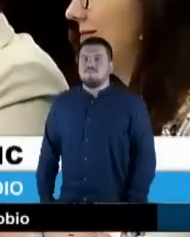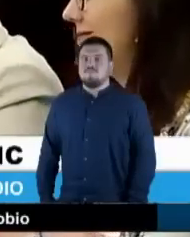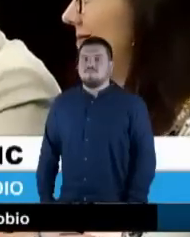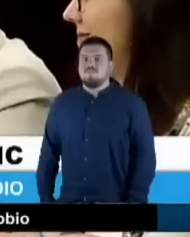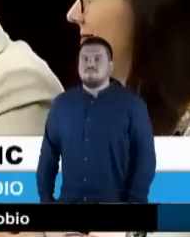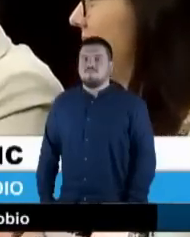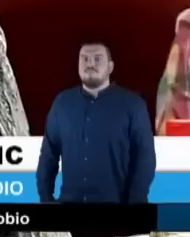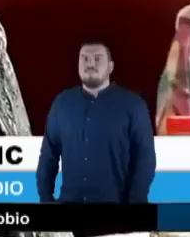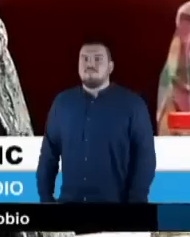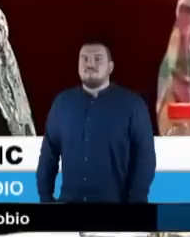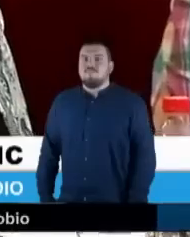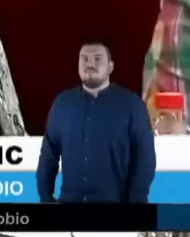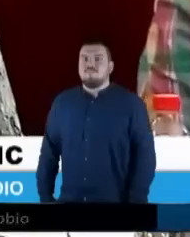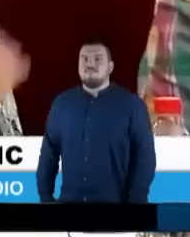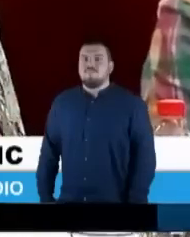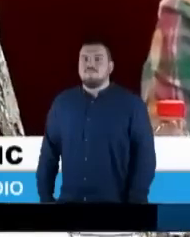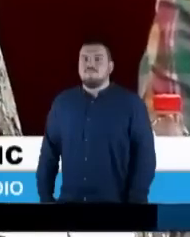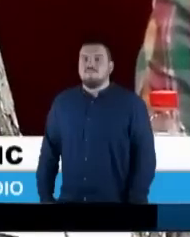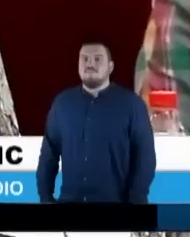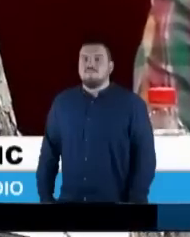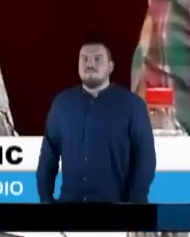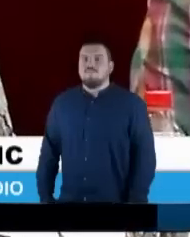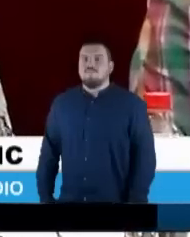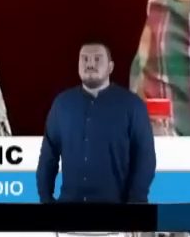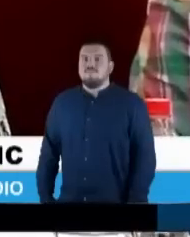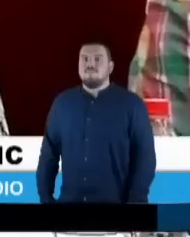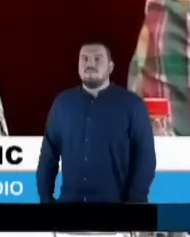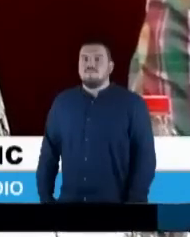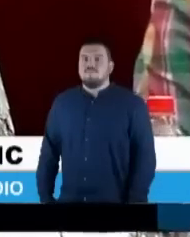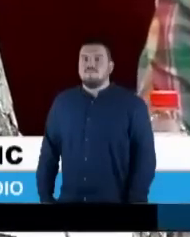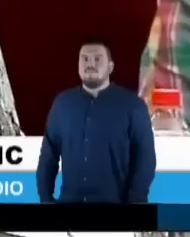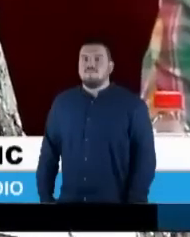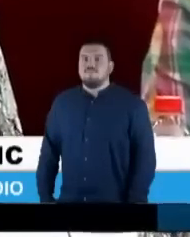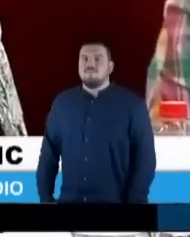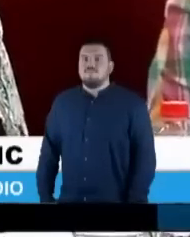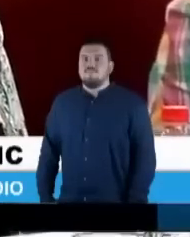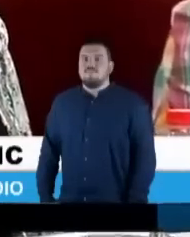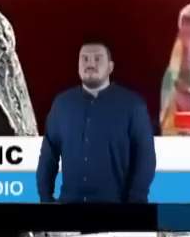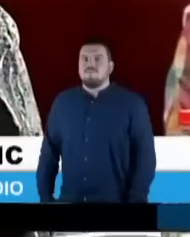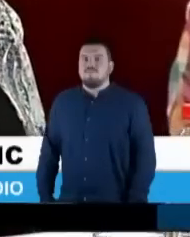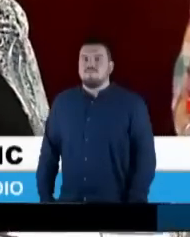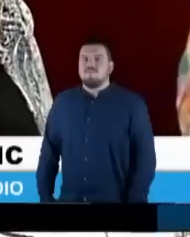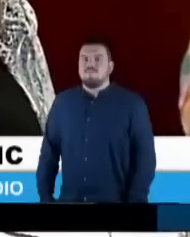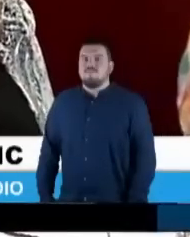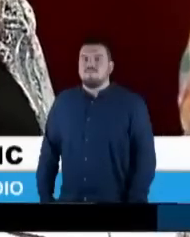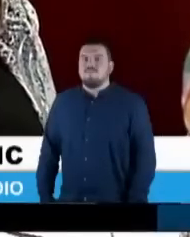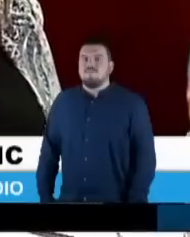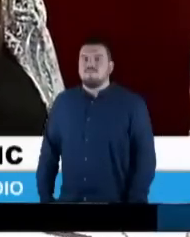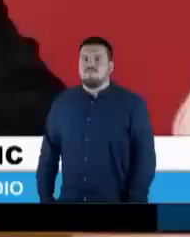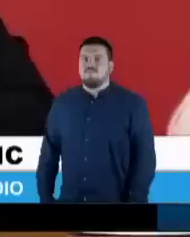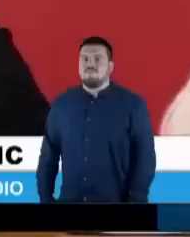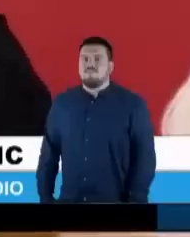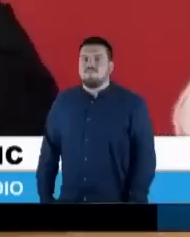en el gobierno. Han dicho que no se debe intervenir en las decisiones que son